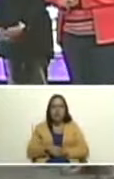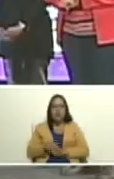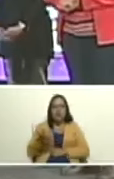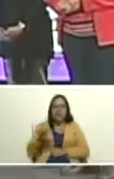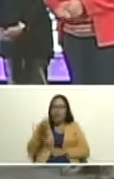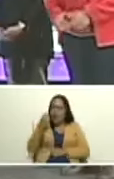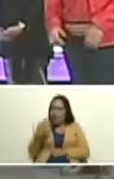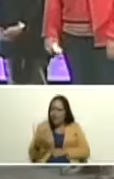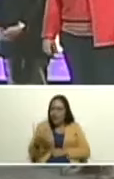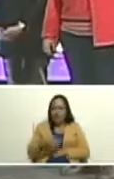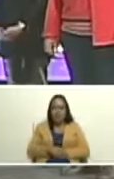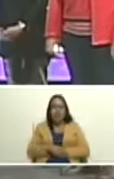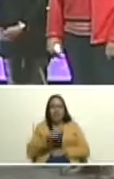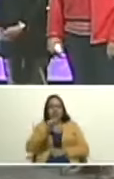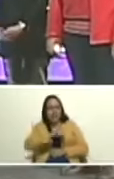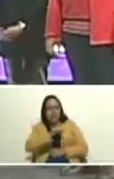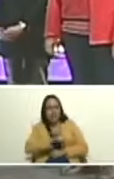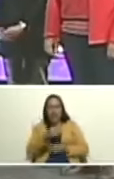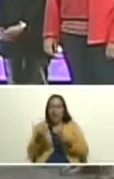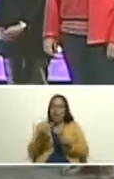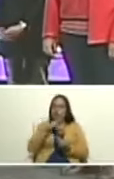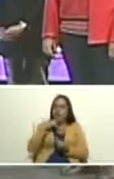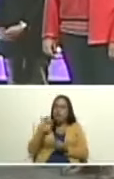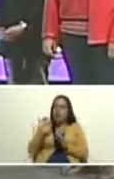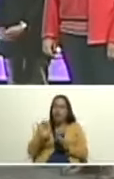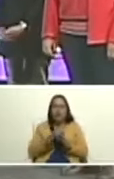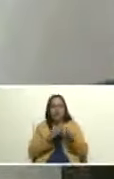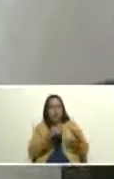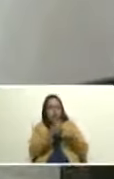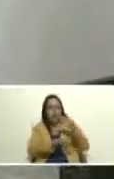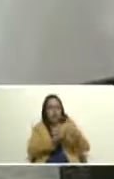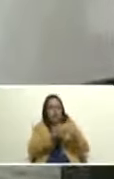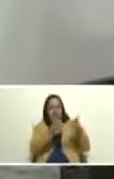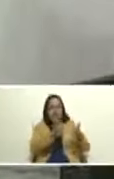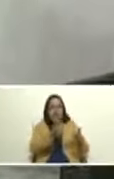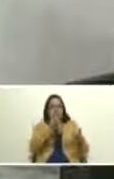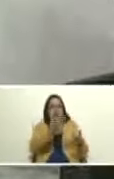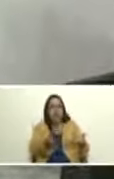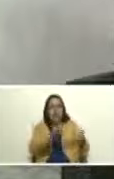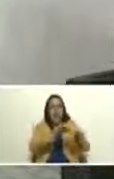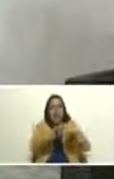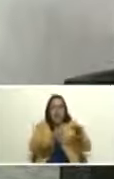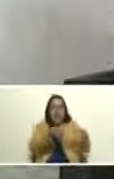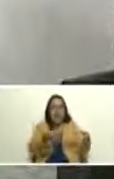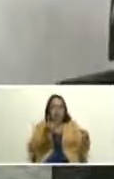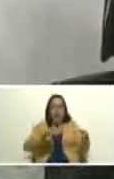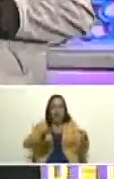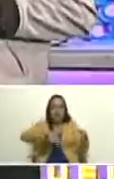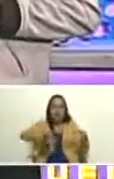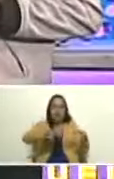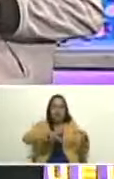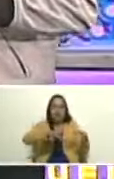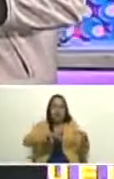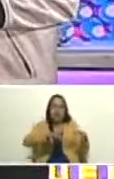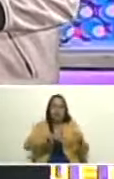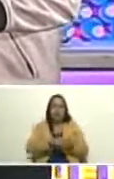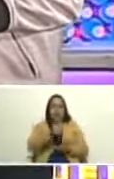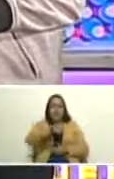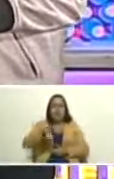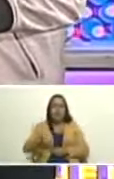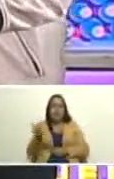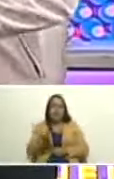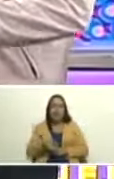cómo es el sazón? Bueno. Todas hacemos unas buenas hallacas. Estamos en la Plaza Venezolana. Te voy a encargar las